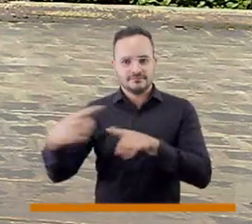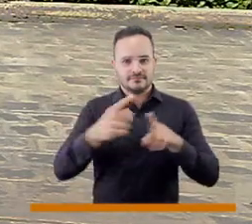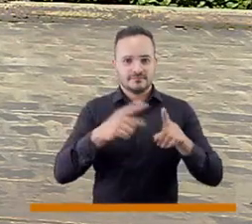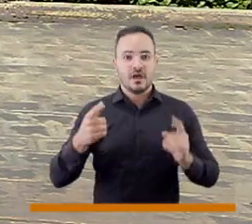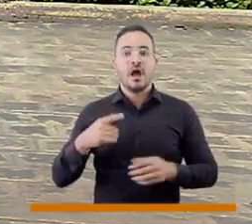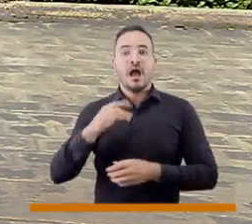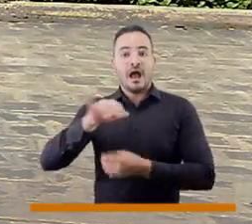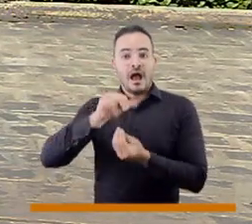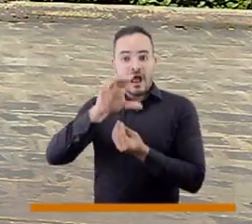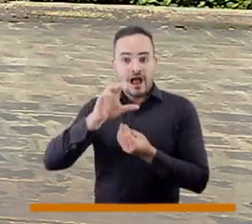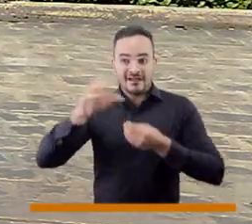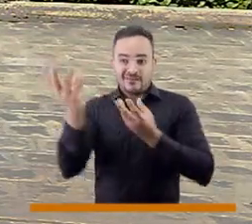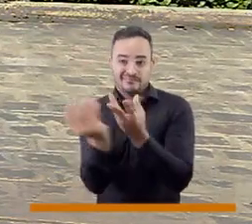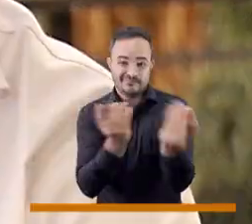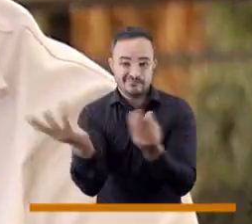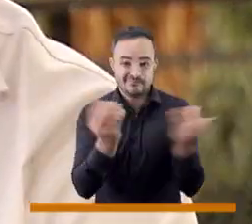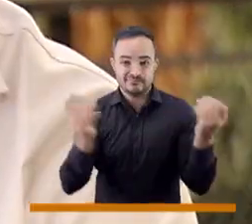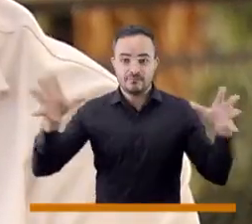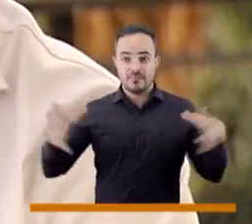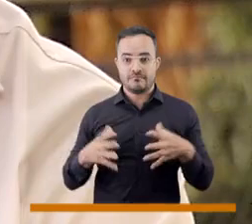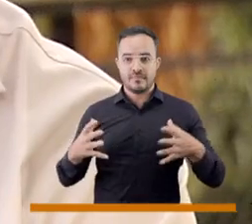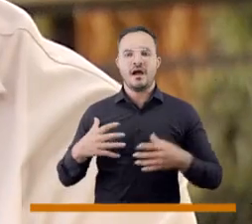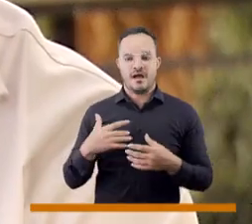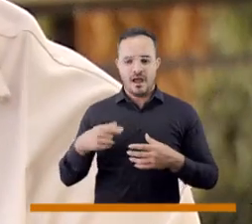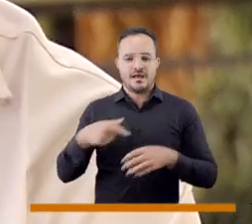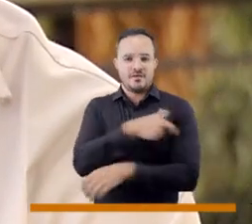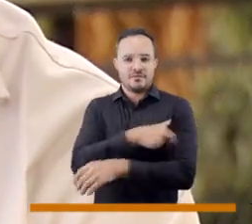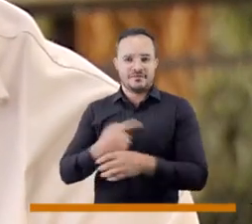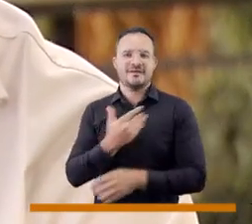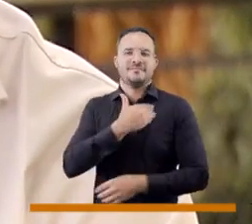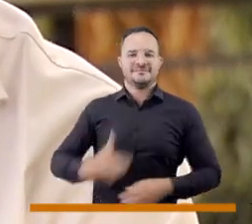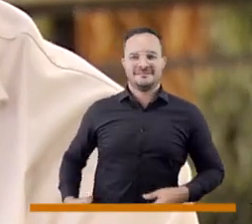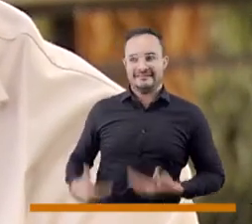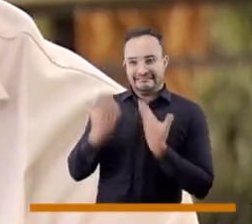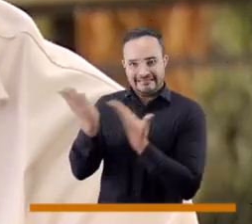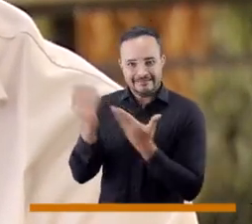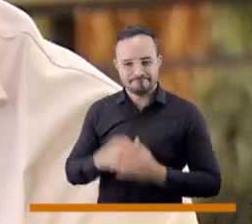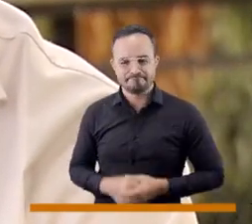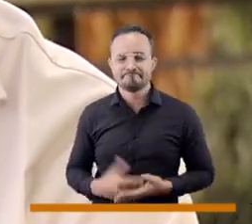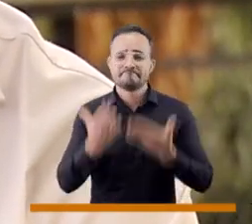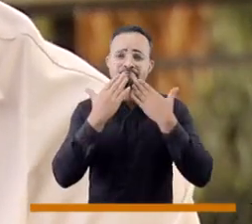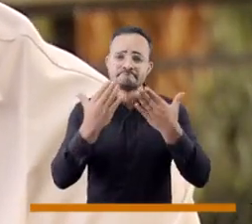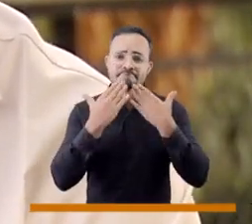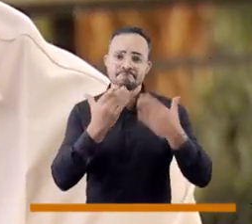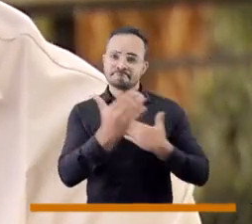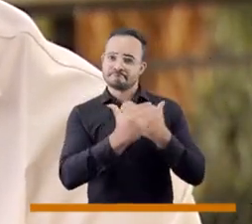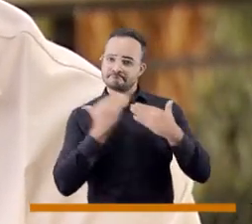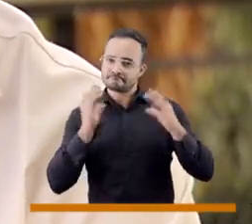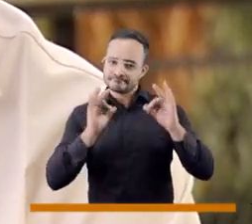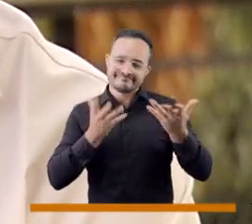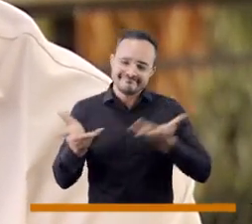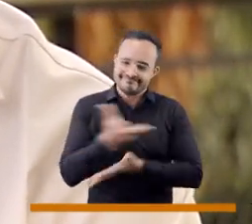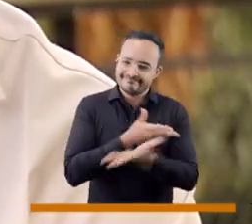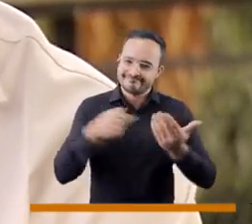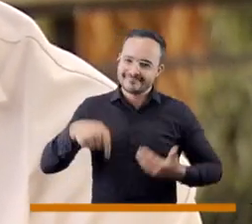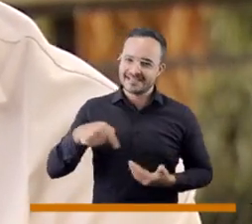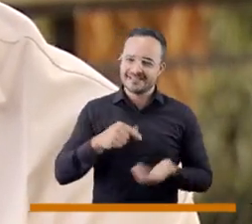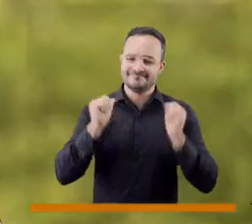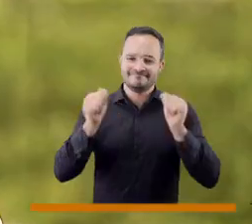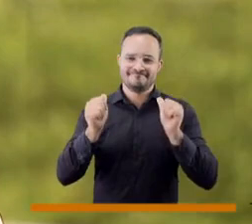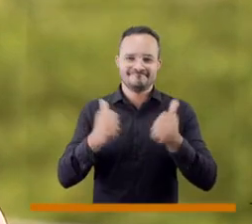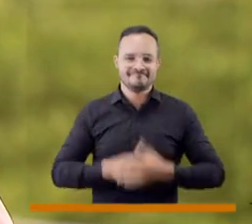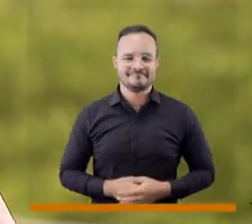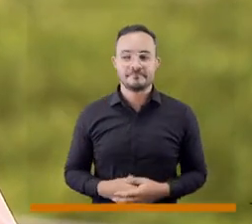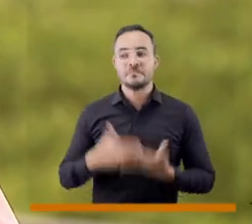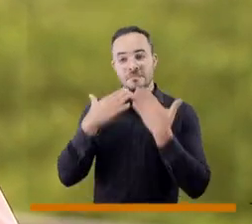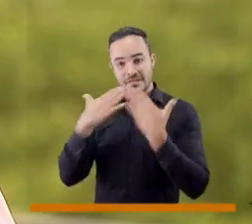Bueno, don Mario, bienvenido y gracias por acompañarnos. Muchísimas gracias por la invitación. Estaremos acá compartiendo con ustedes. Bueno,